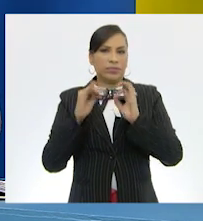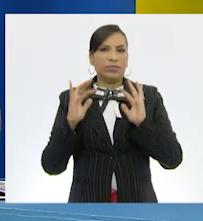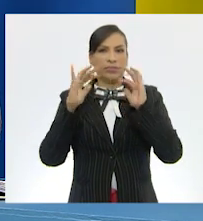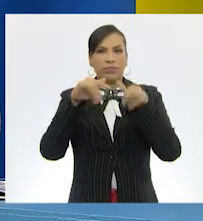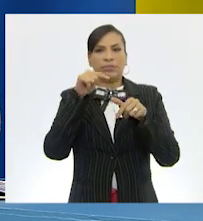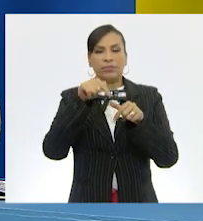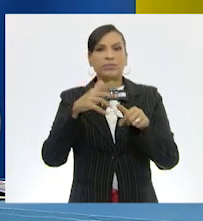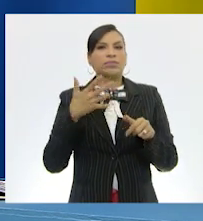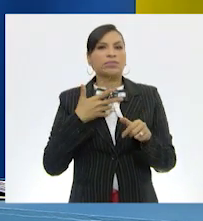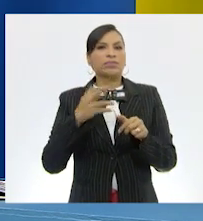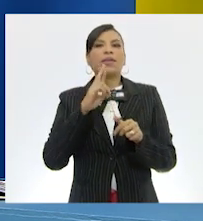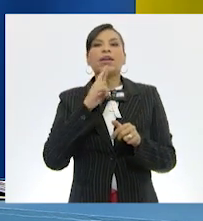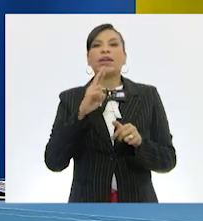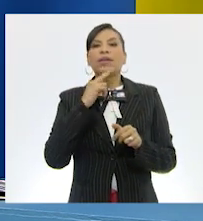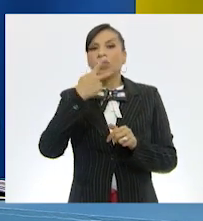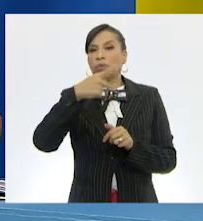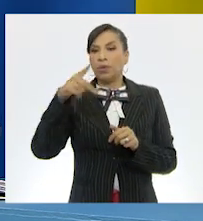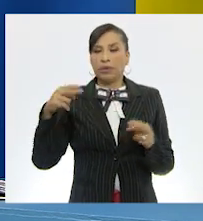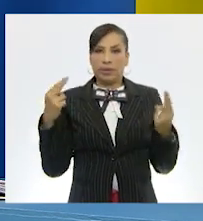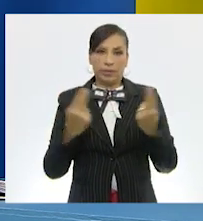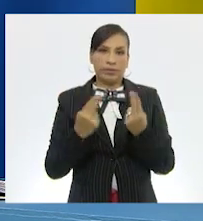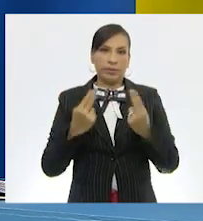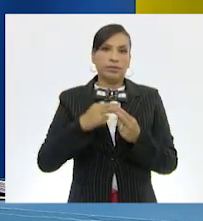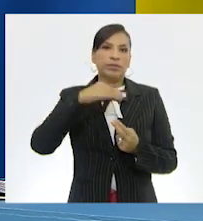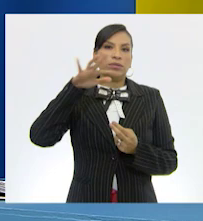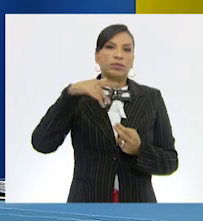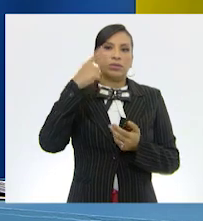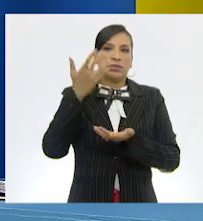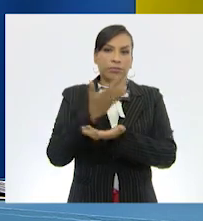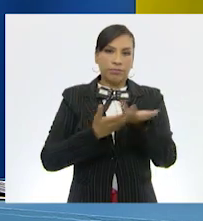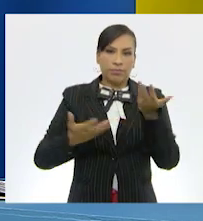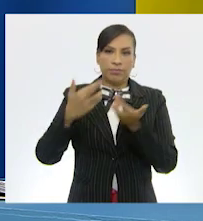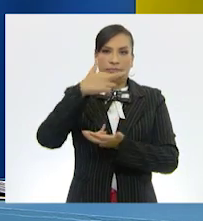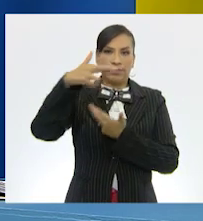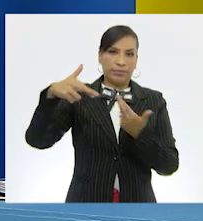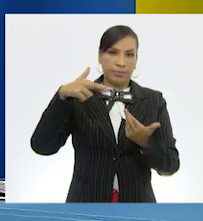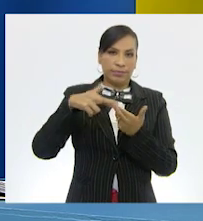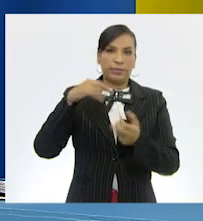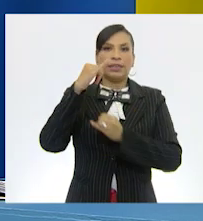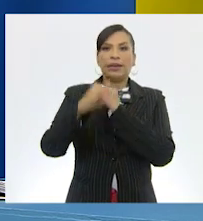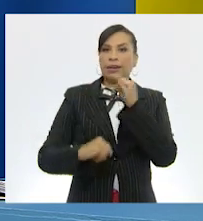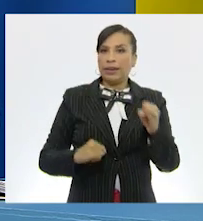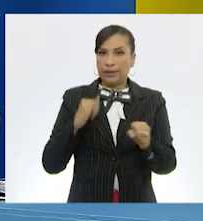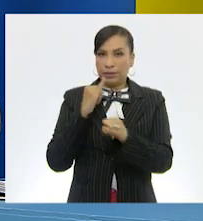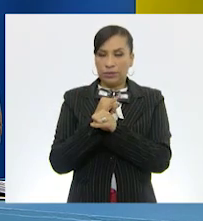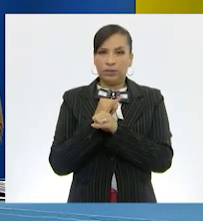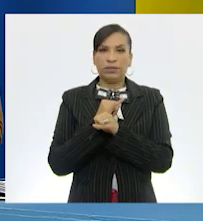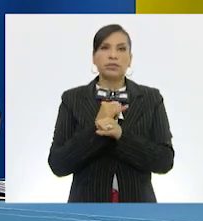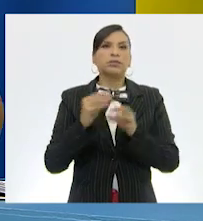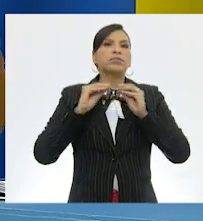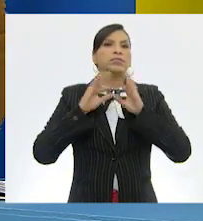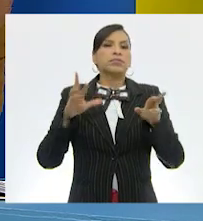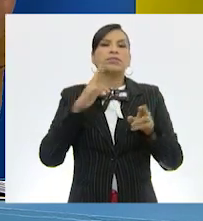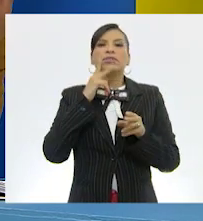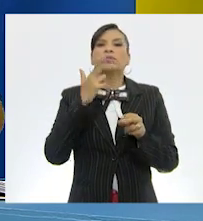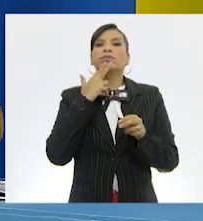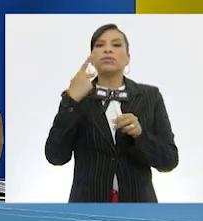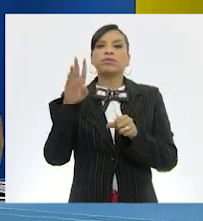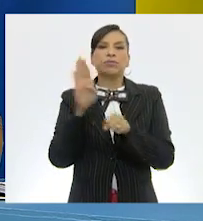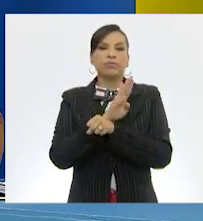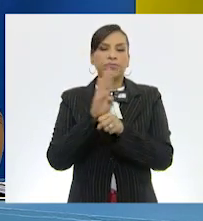ofrezca respuestas a sus necesidades, busquen la cooperación regional e internacional, promuevan su